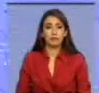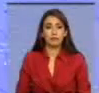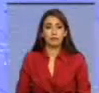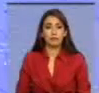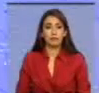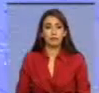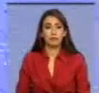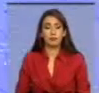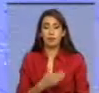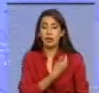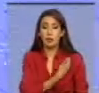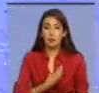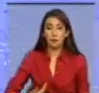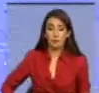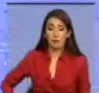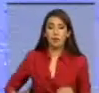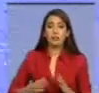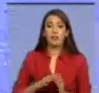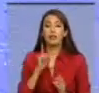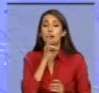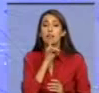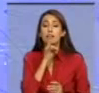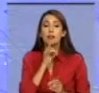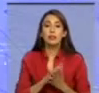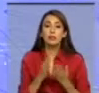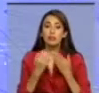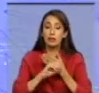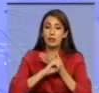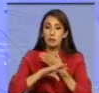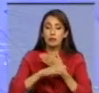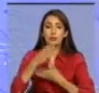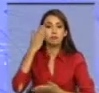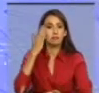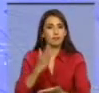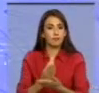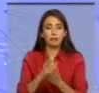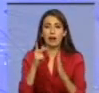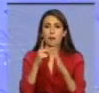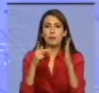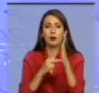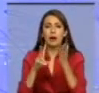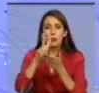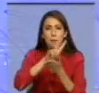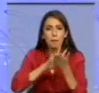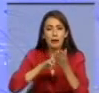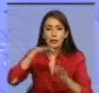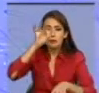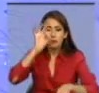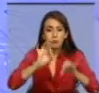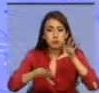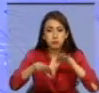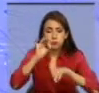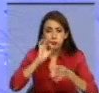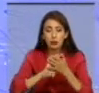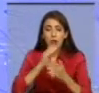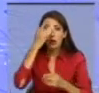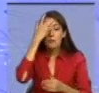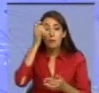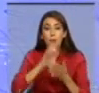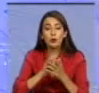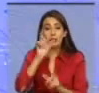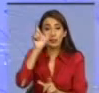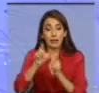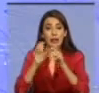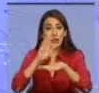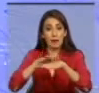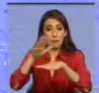Y el presidente de Estados Unidos, Donald Trump, anunció el fin de la lotería de visas tras indicar que el atacante proveniente de Uzbekistán, que mató